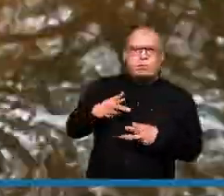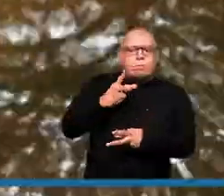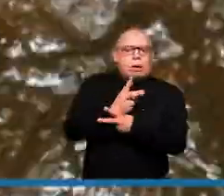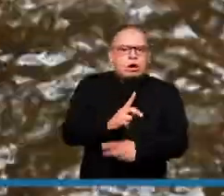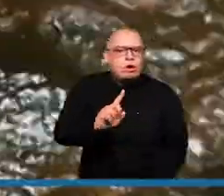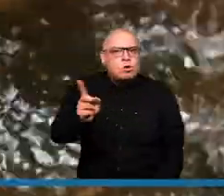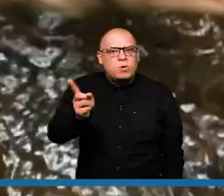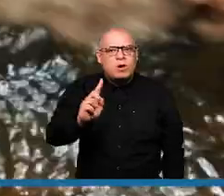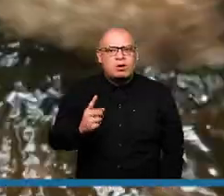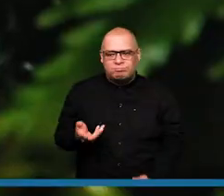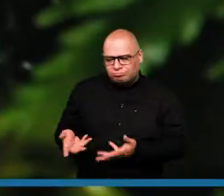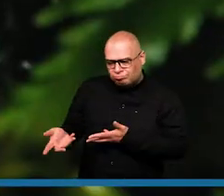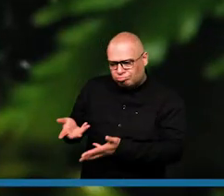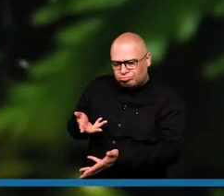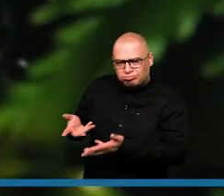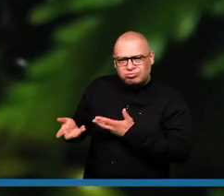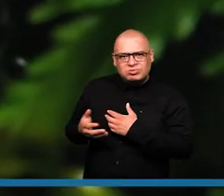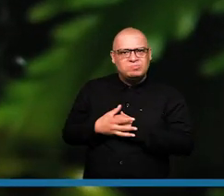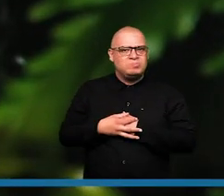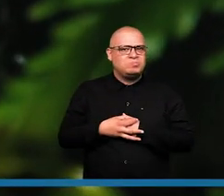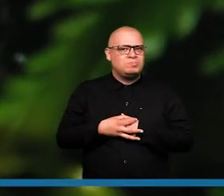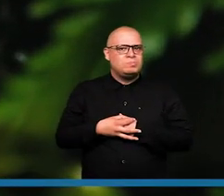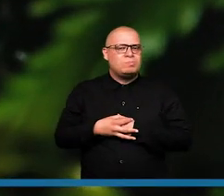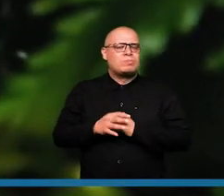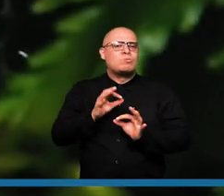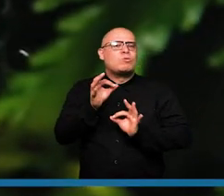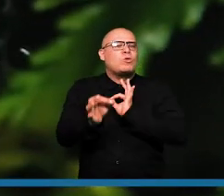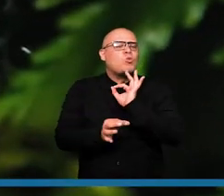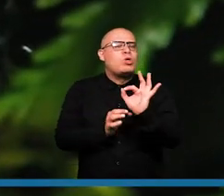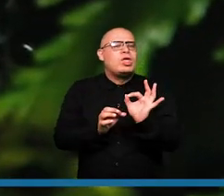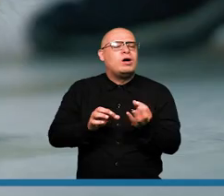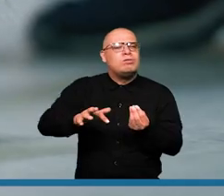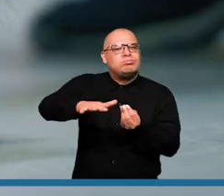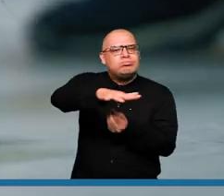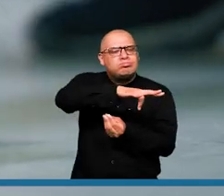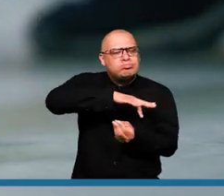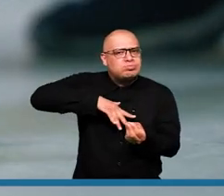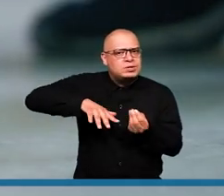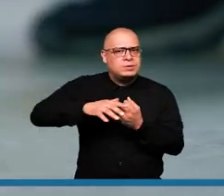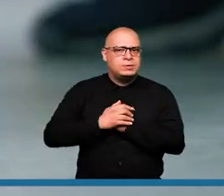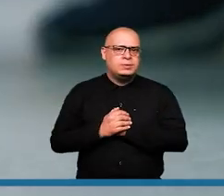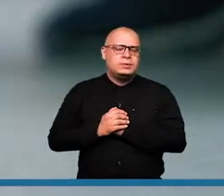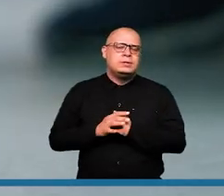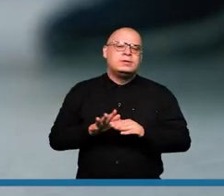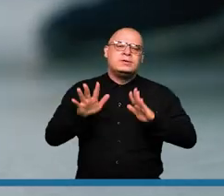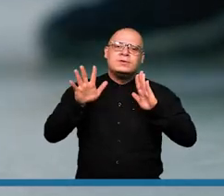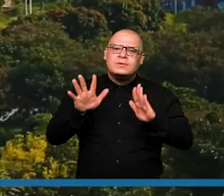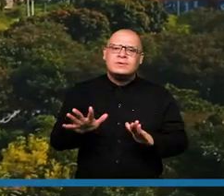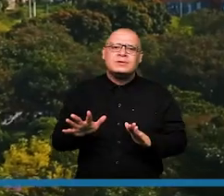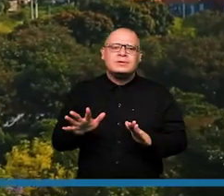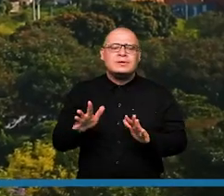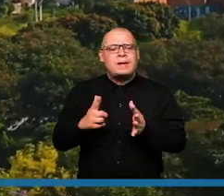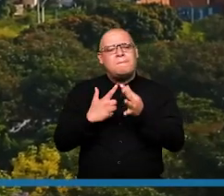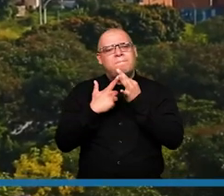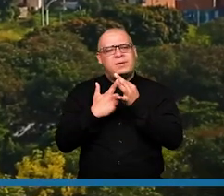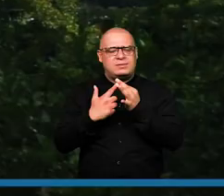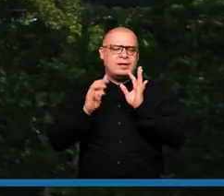inofensivo, amigable, es muy protector del ecosistema. Tiene muchas cualidades que lo hacen mágico.